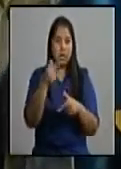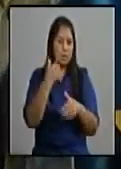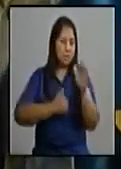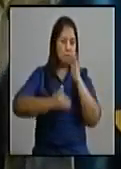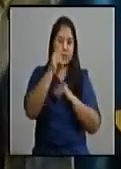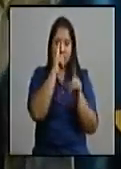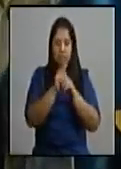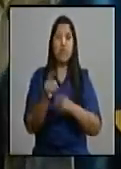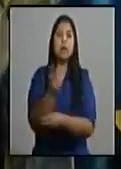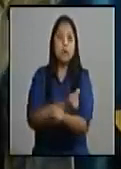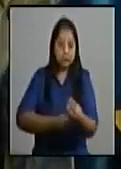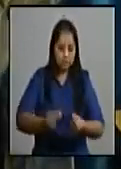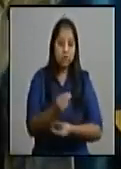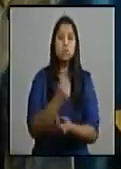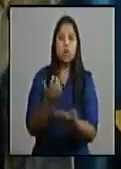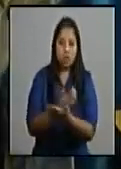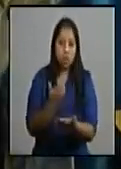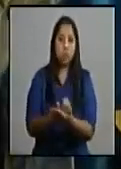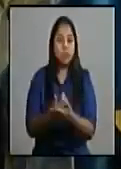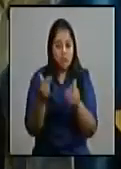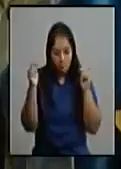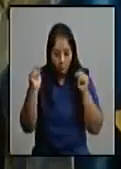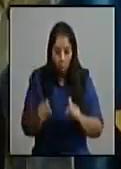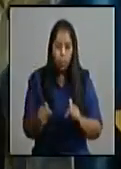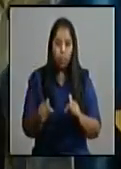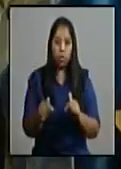de la reactivación económica que hoy